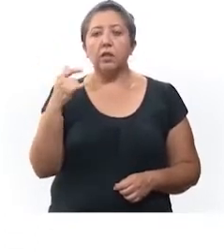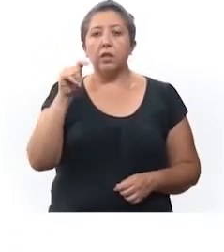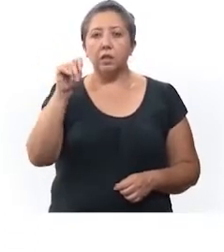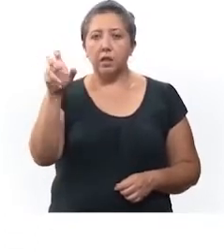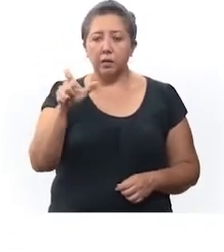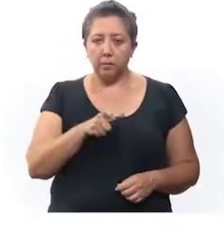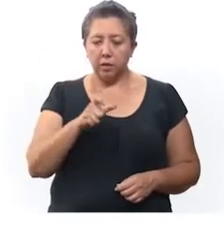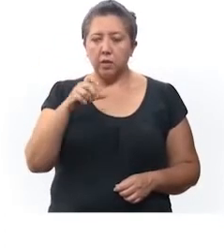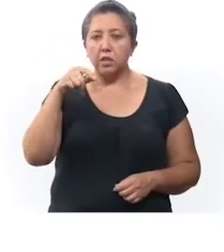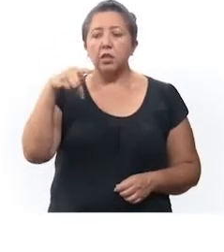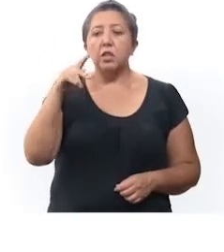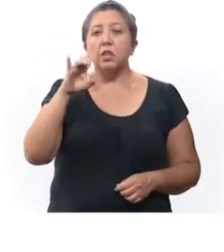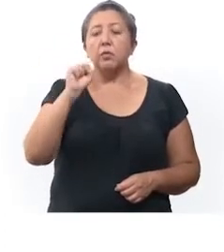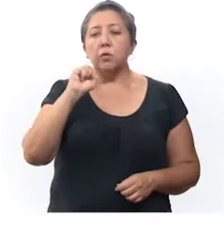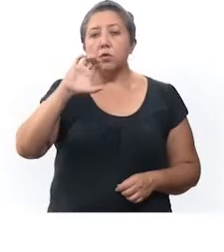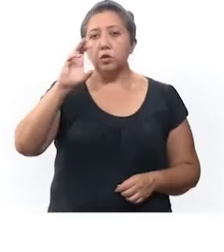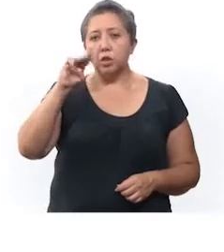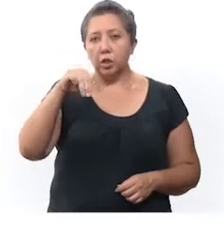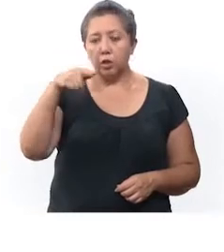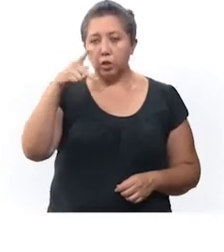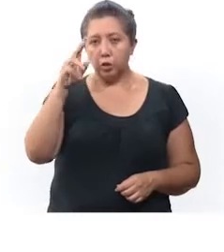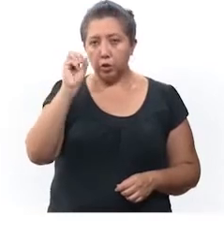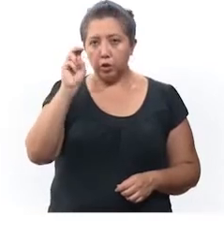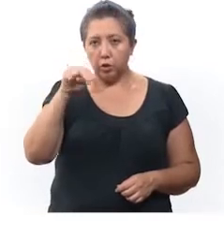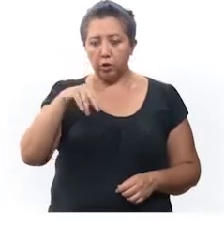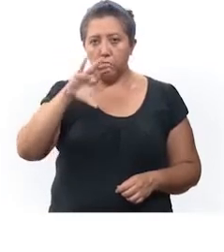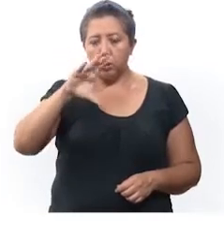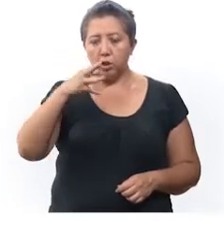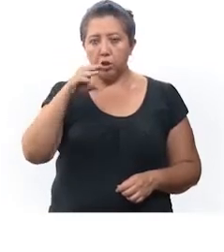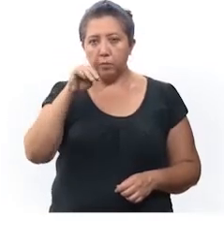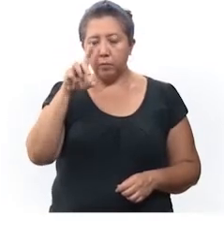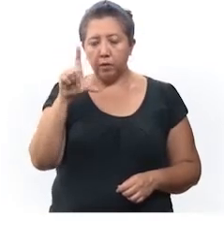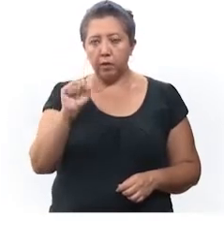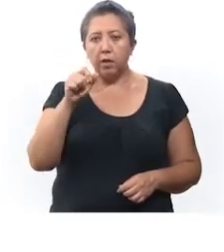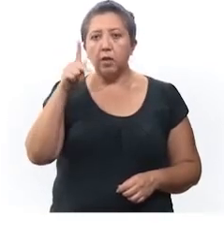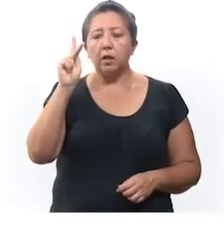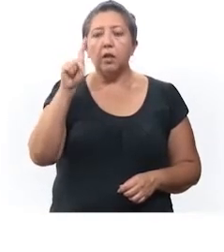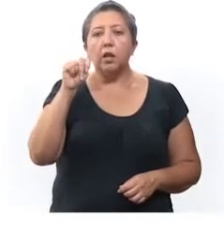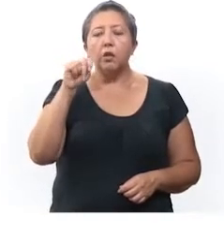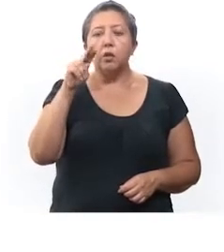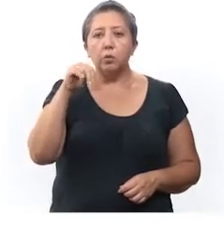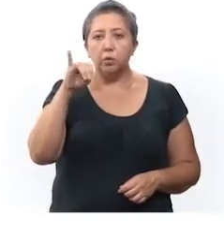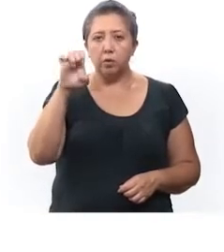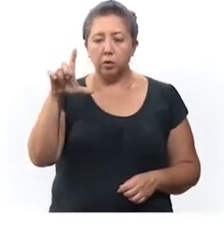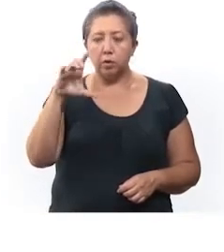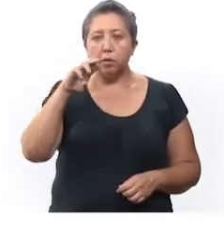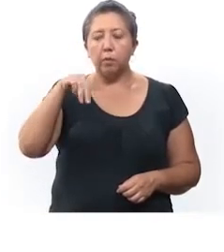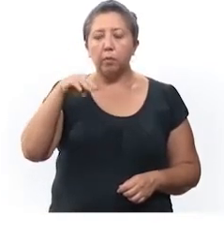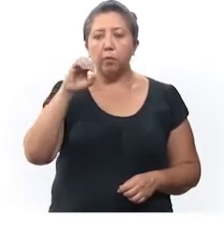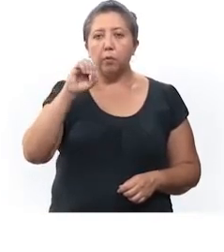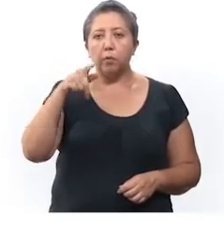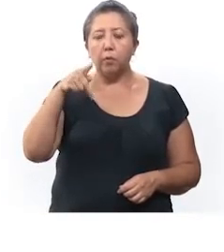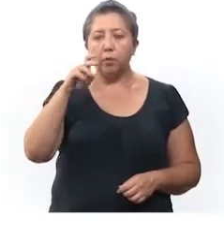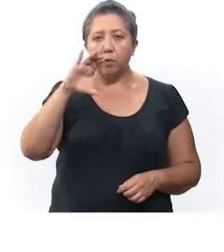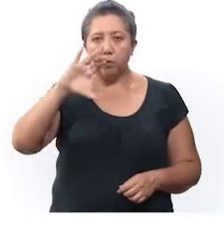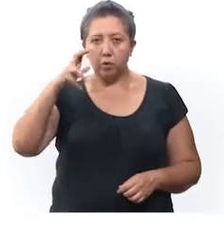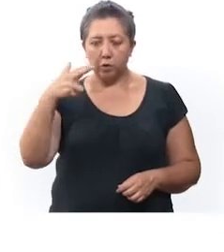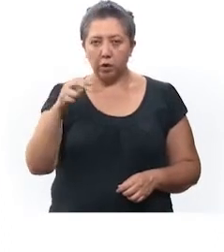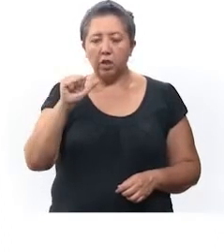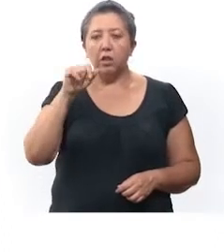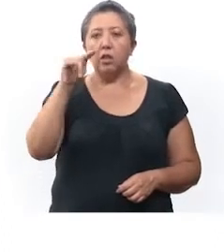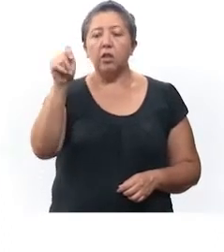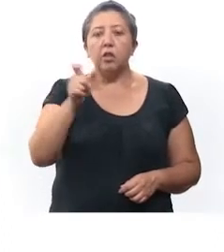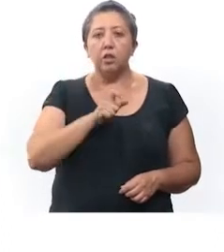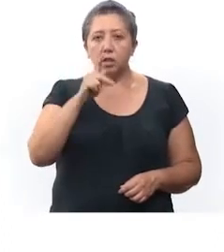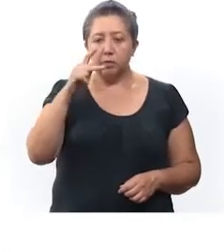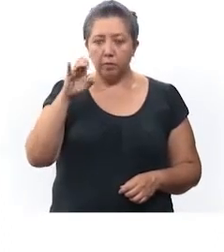en Acanqué, Chaxinquín, Chancom, Chichimilá, Espita, Cantunil, Quinchil, Mocochá, Sellé,